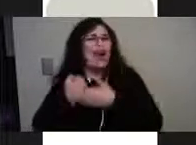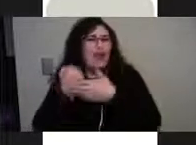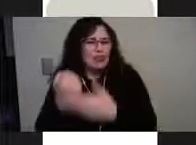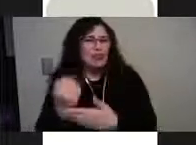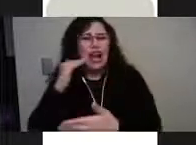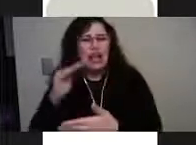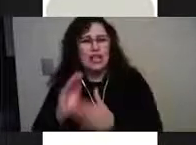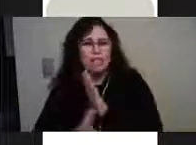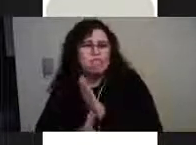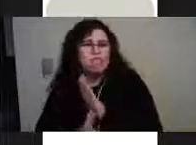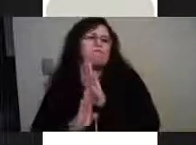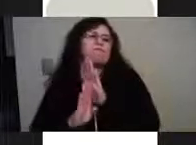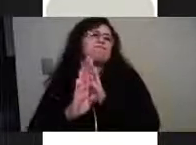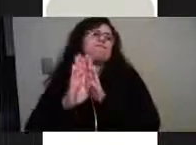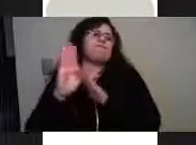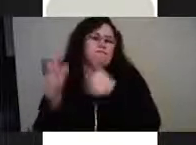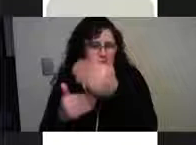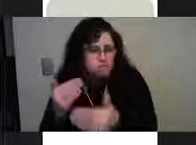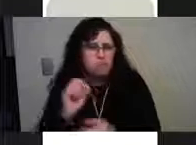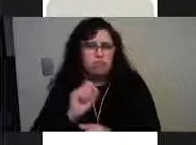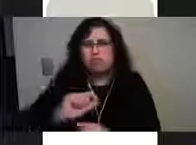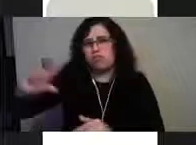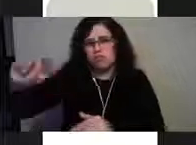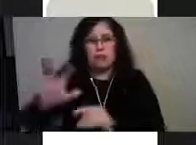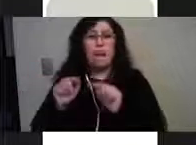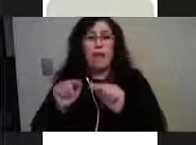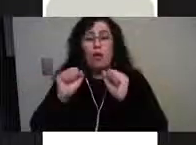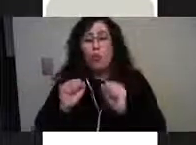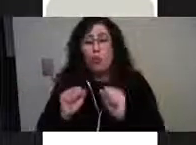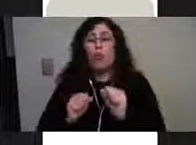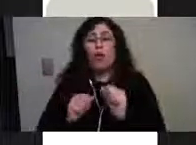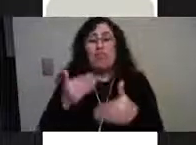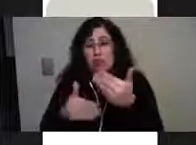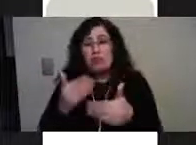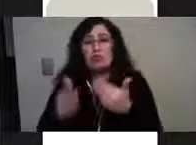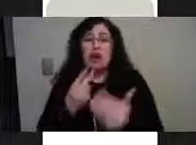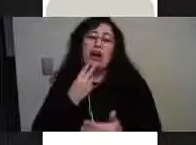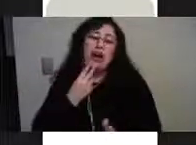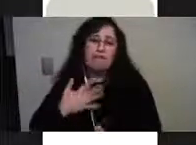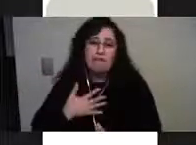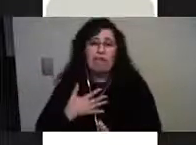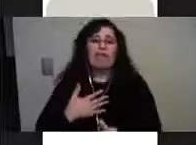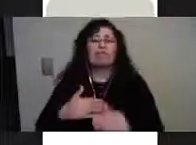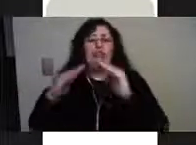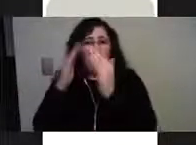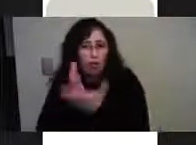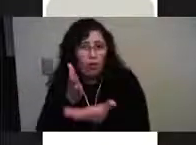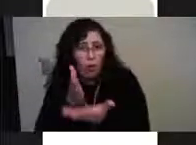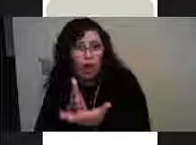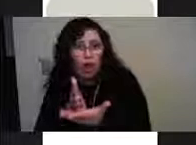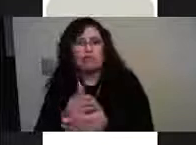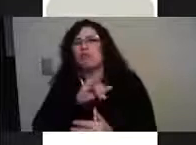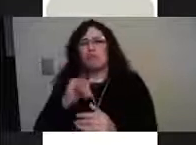van a poder tener para desempeñarse en la etapa de escolaridad y de adultez,